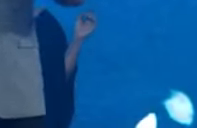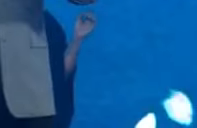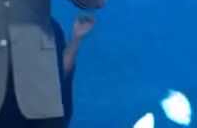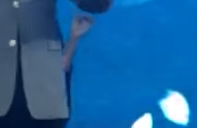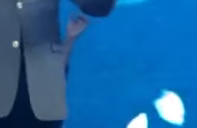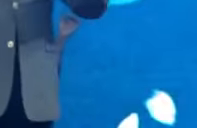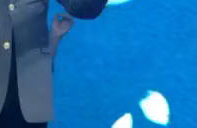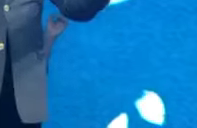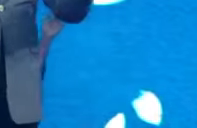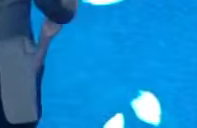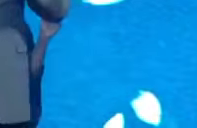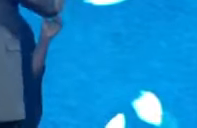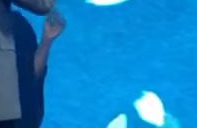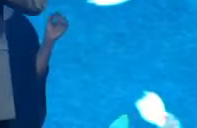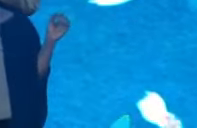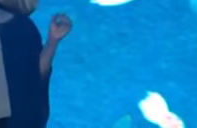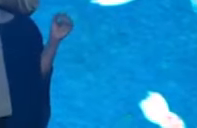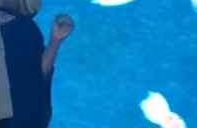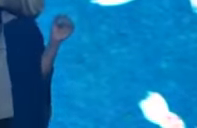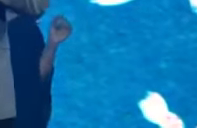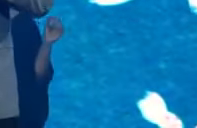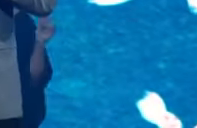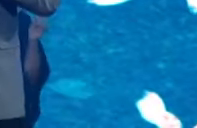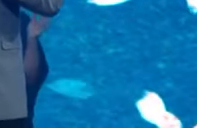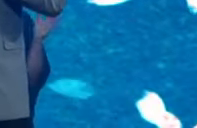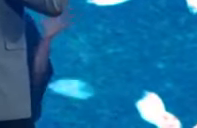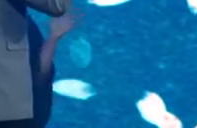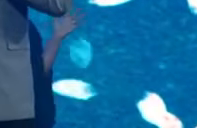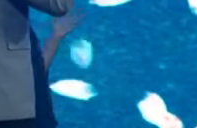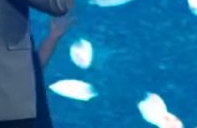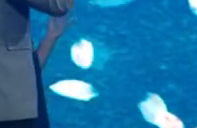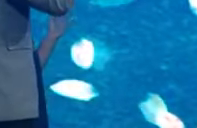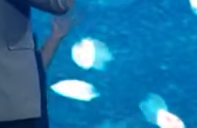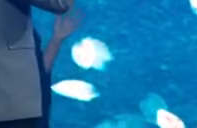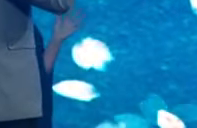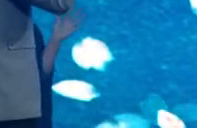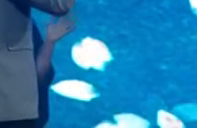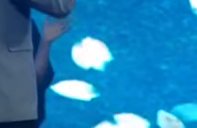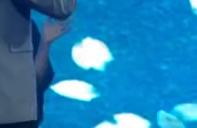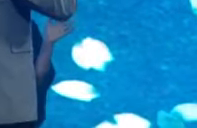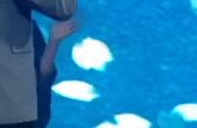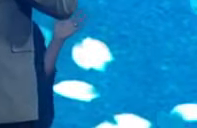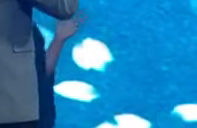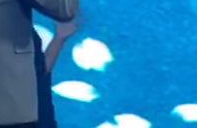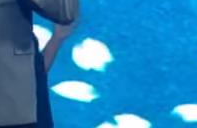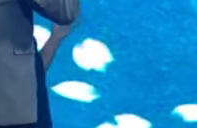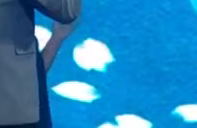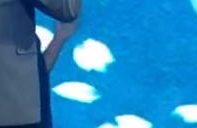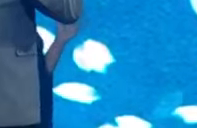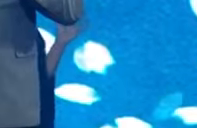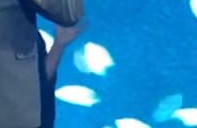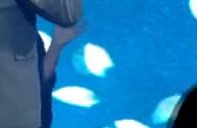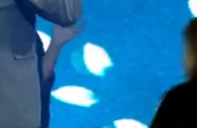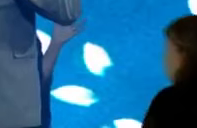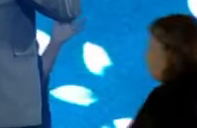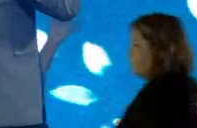cree, todo es posible. Dígalo conmigo, para el que cree. Dígalo fuerte, para el que cree, todo es